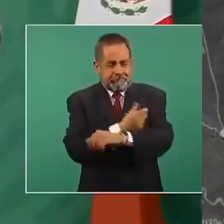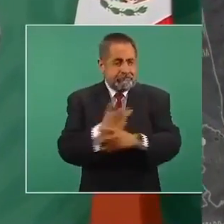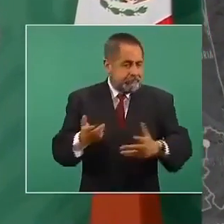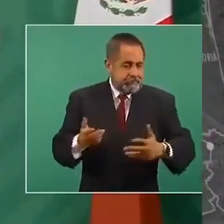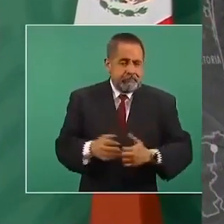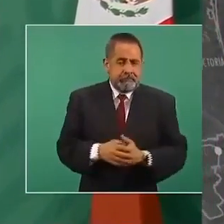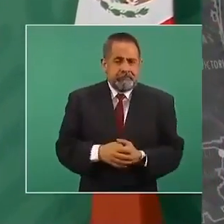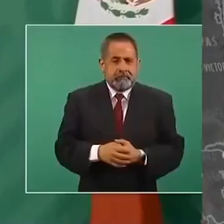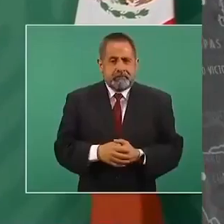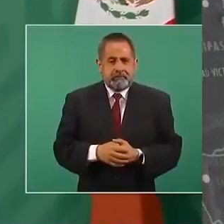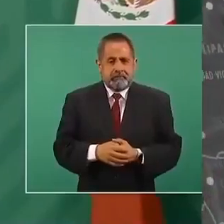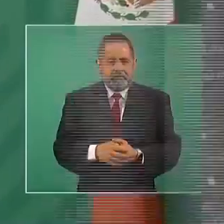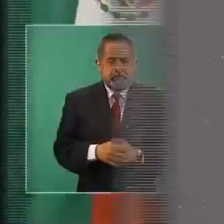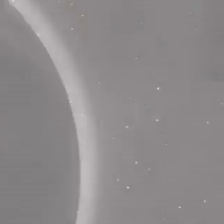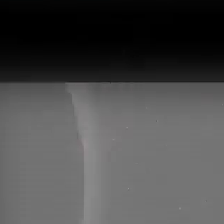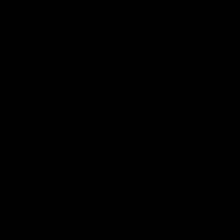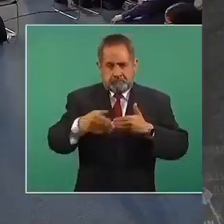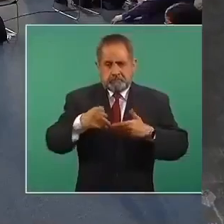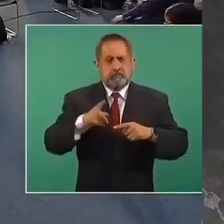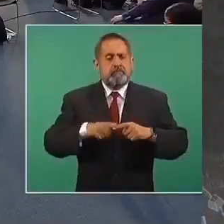puede atrasarse más.